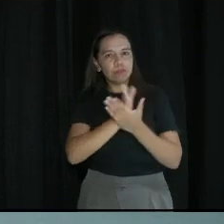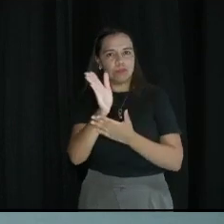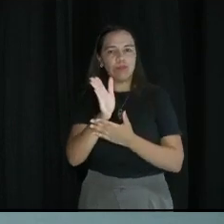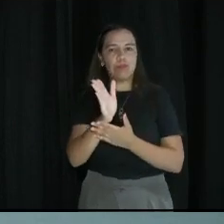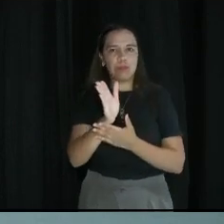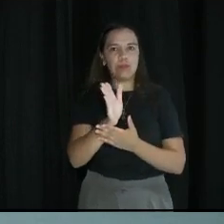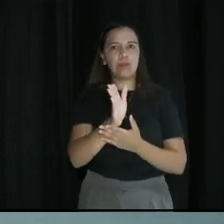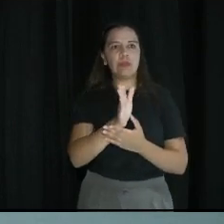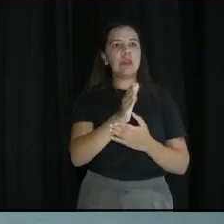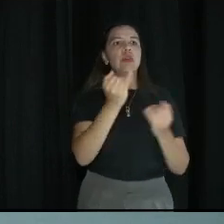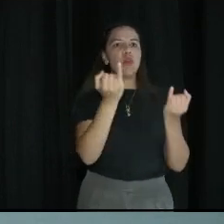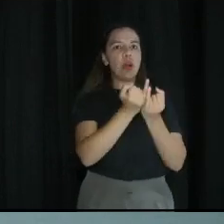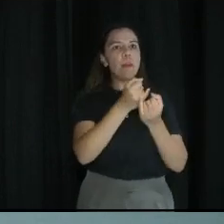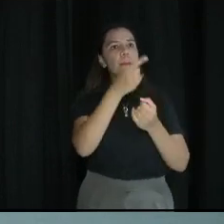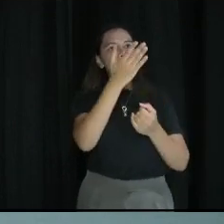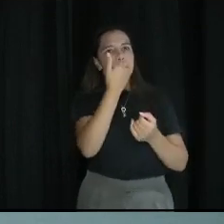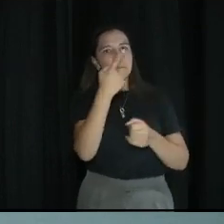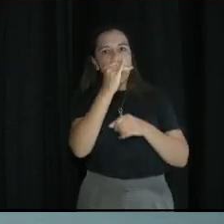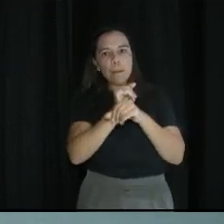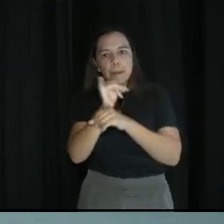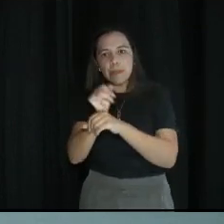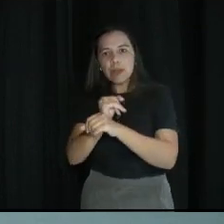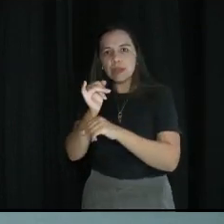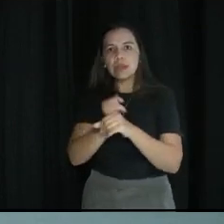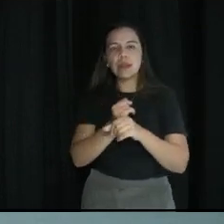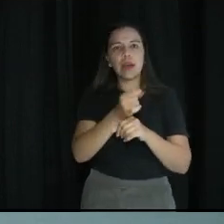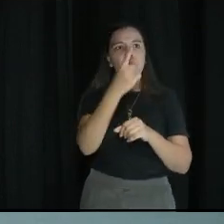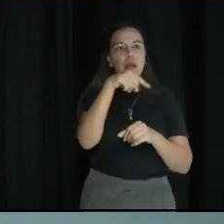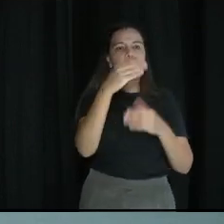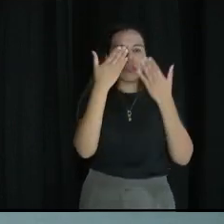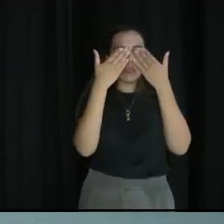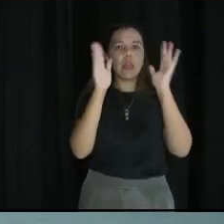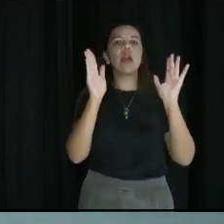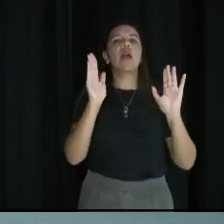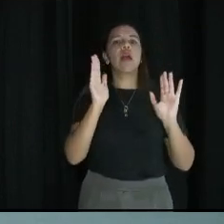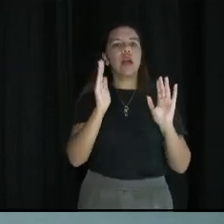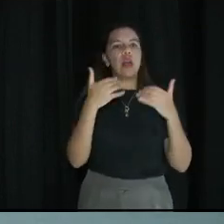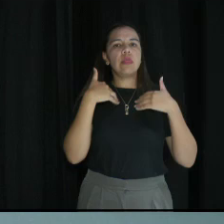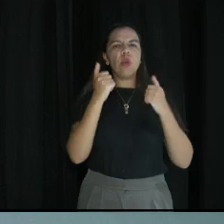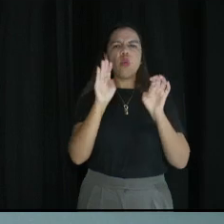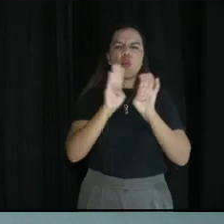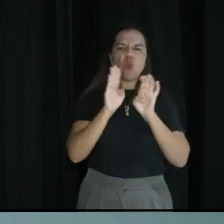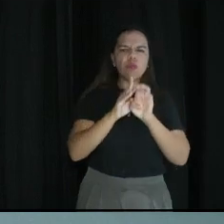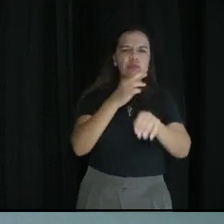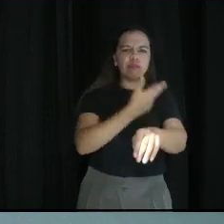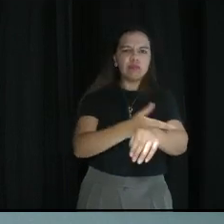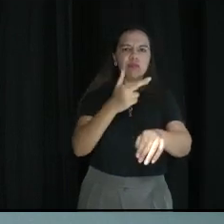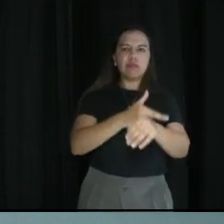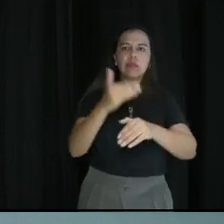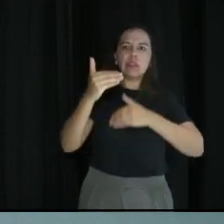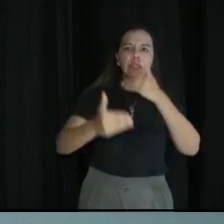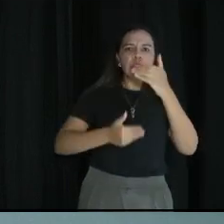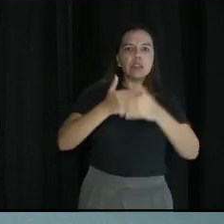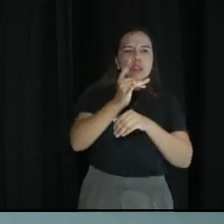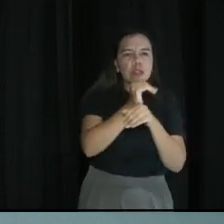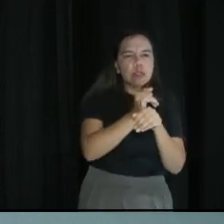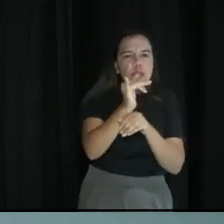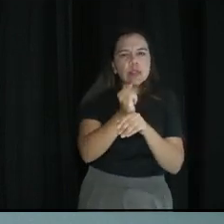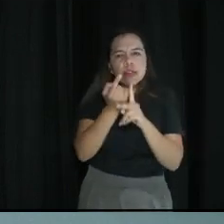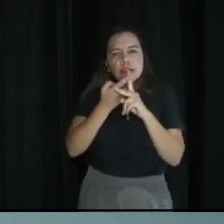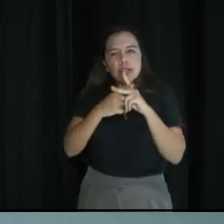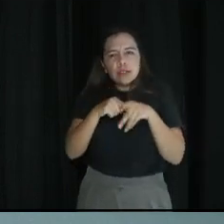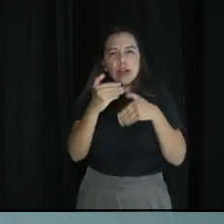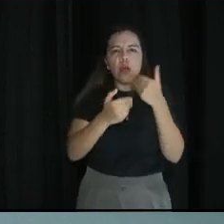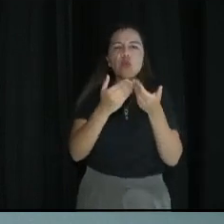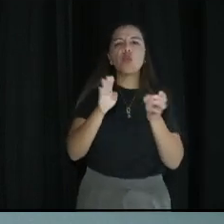red investigadora para que puedan también tener conocimiento del procedimiento en la cuestión de iniciar una investigación.